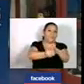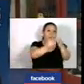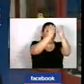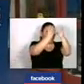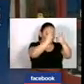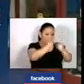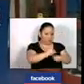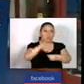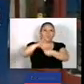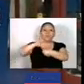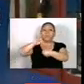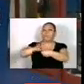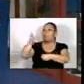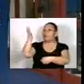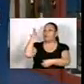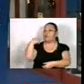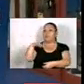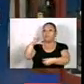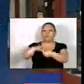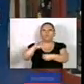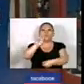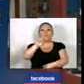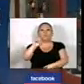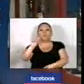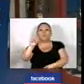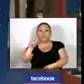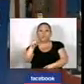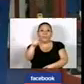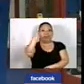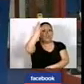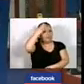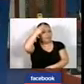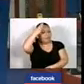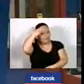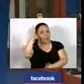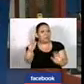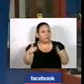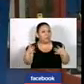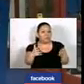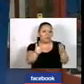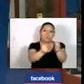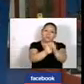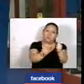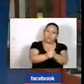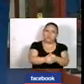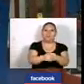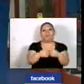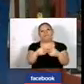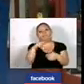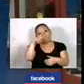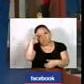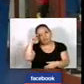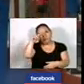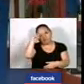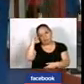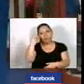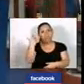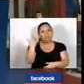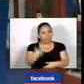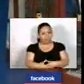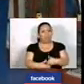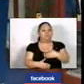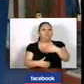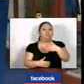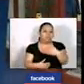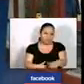de las elecciones 2021. Pero recordemos que debido a distintas irregularidades el proceso se comenzó a